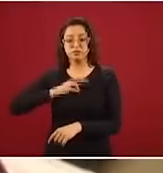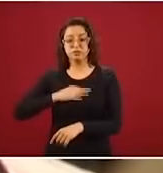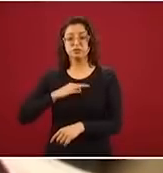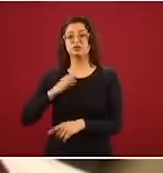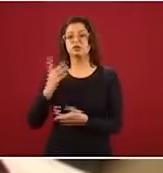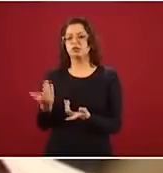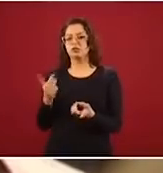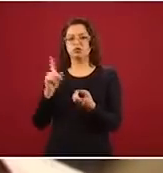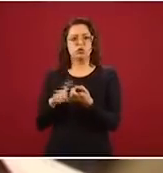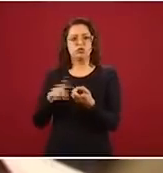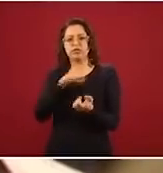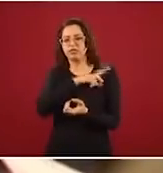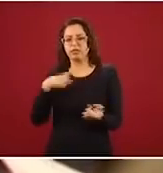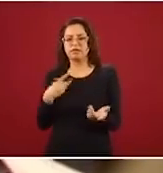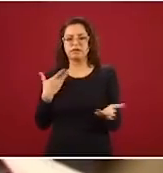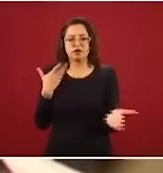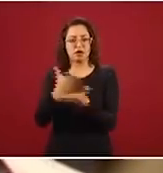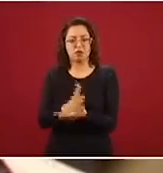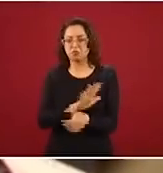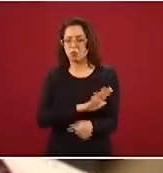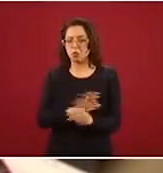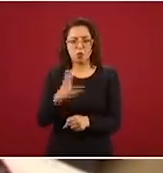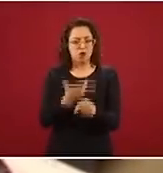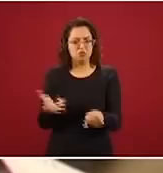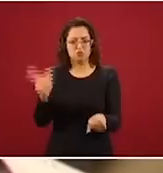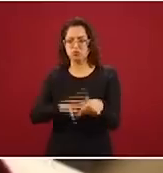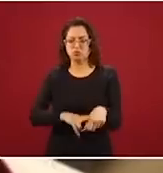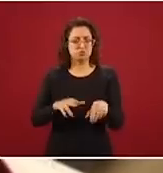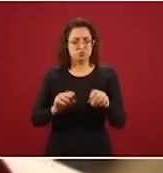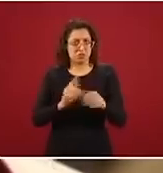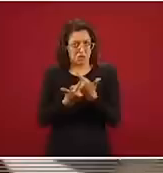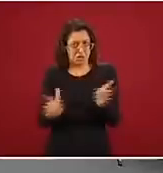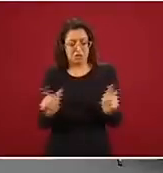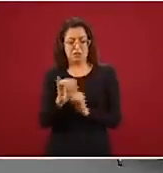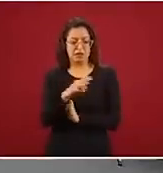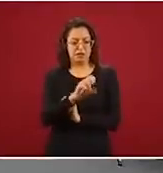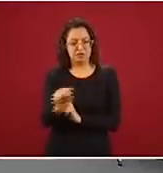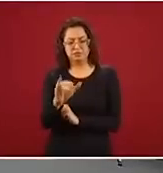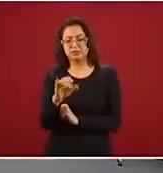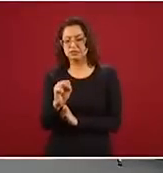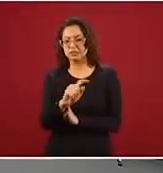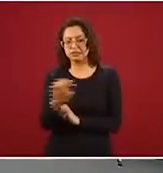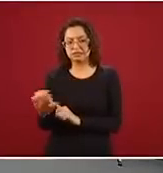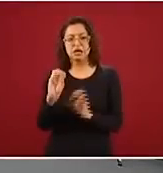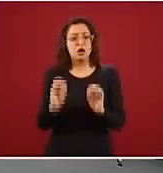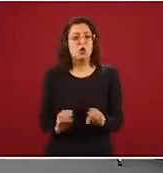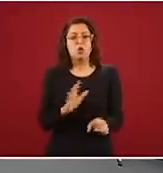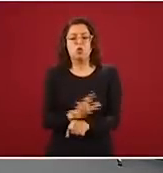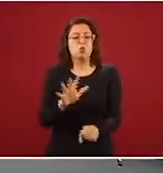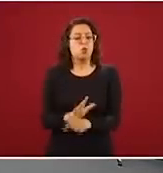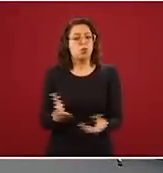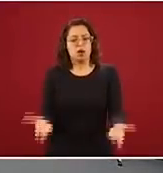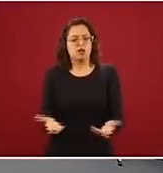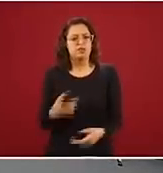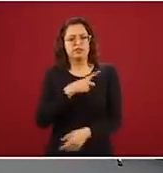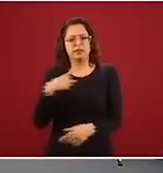que acudir de inmediato? Es decir, ¿puede ir a su IMSS, a su ISSSTE, a su clínica más cercana o estos de referencia que nos acaba de explicar